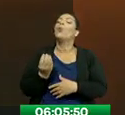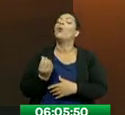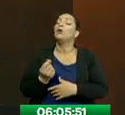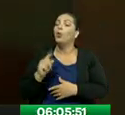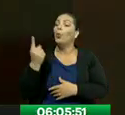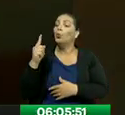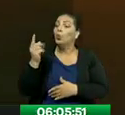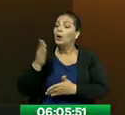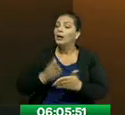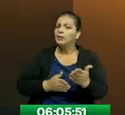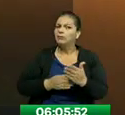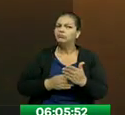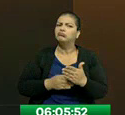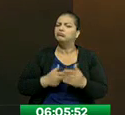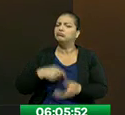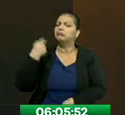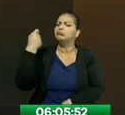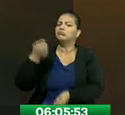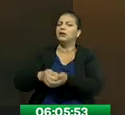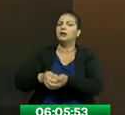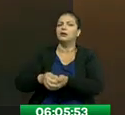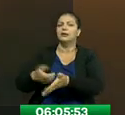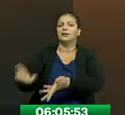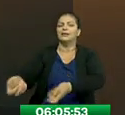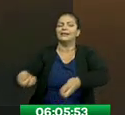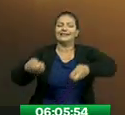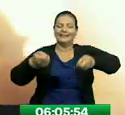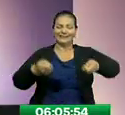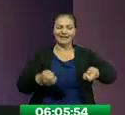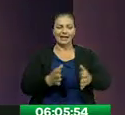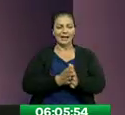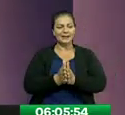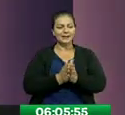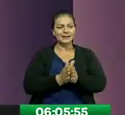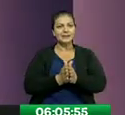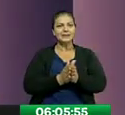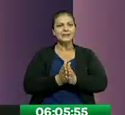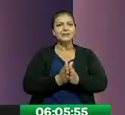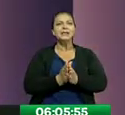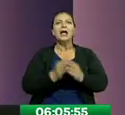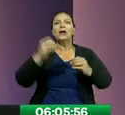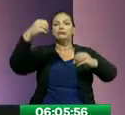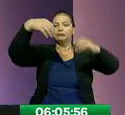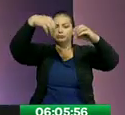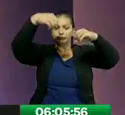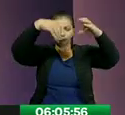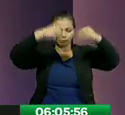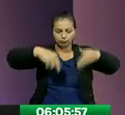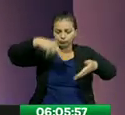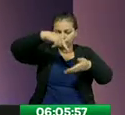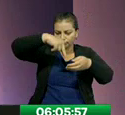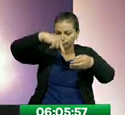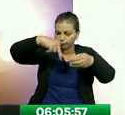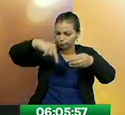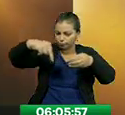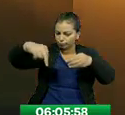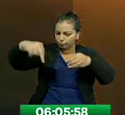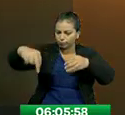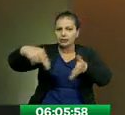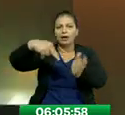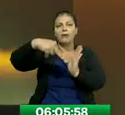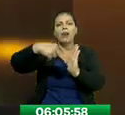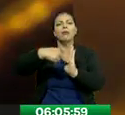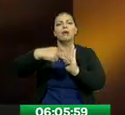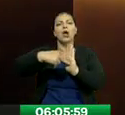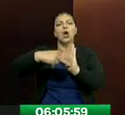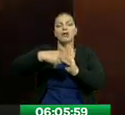prenden allá por la sí, zona también allí, para esa la zona allá, prende uno y toditos prenden. Oye, lo que usted está diciendo es importante, hay mi